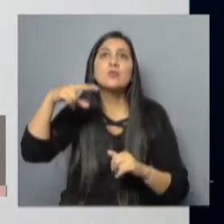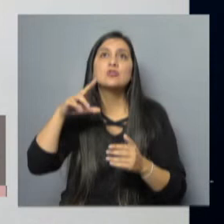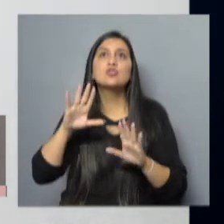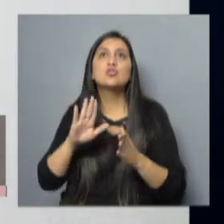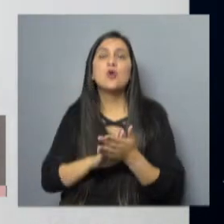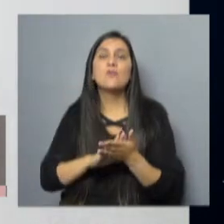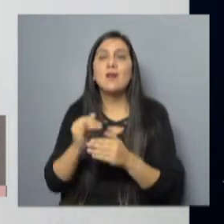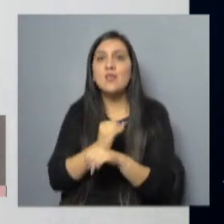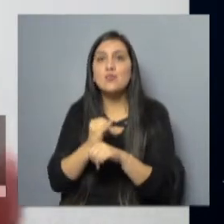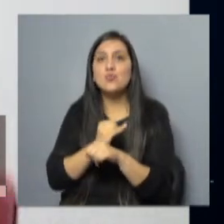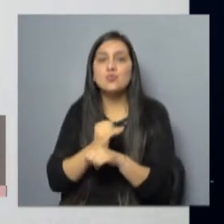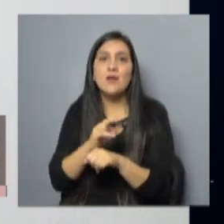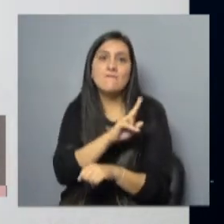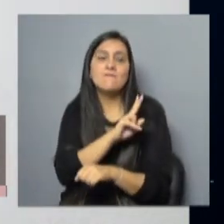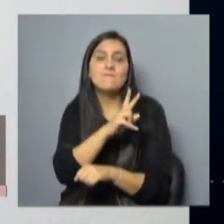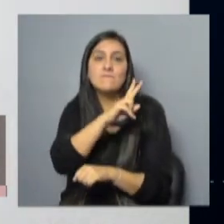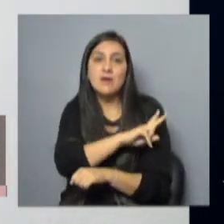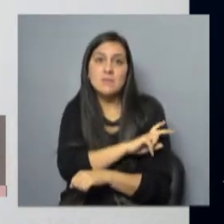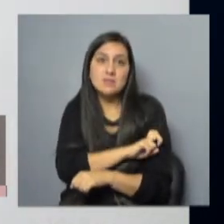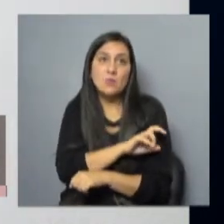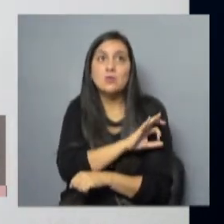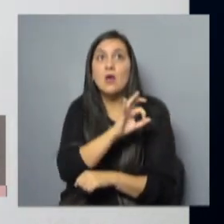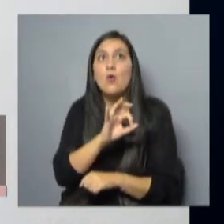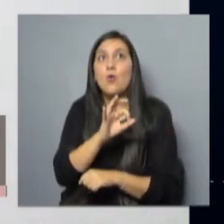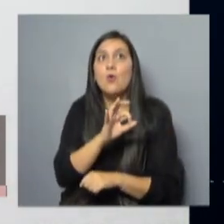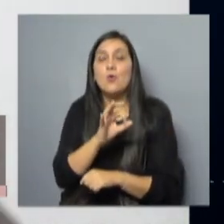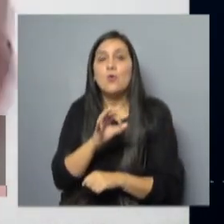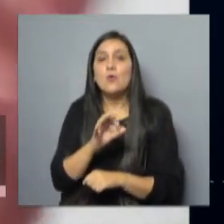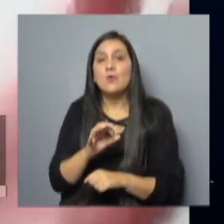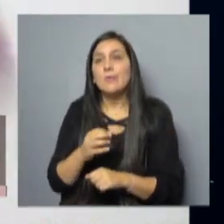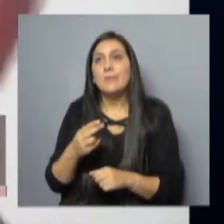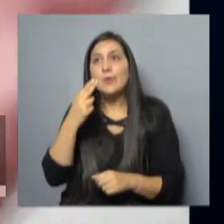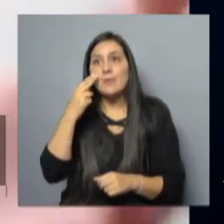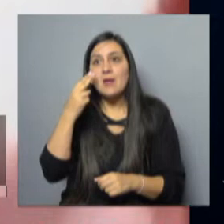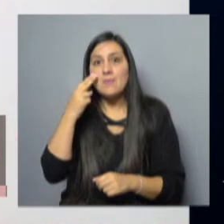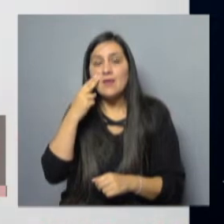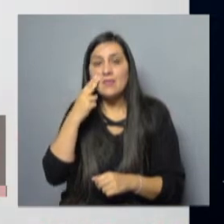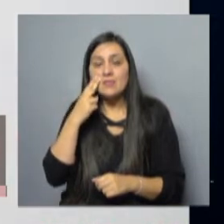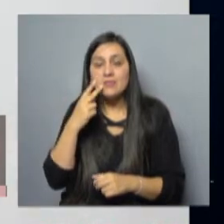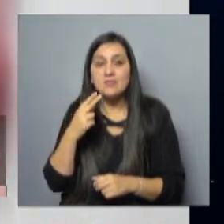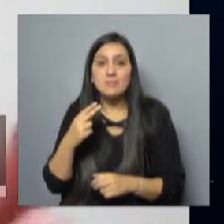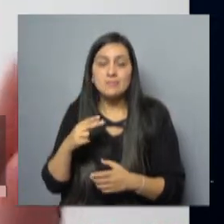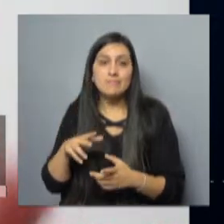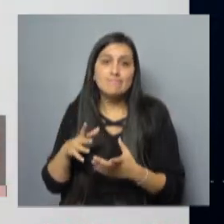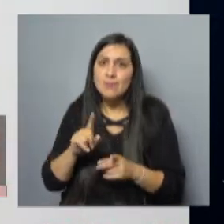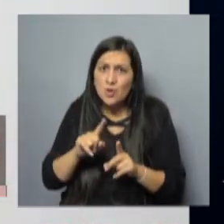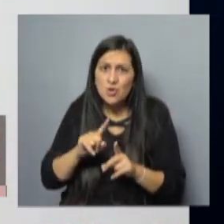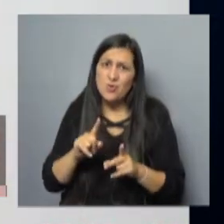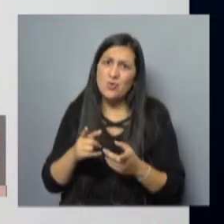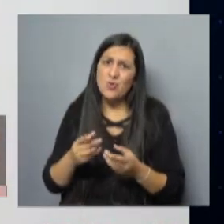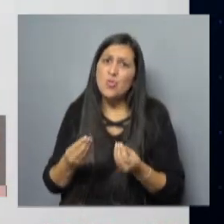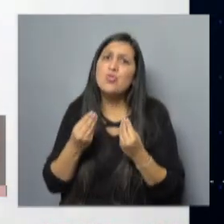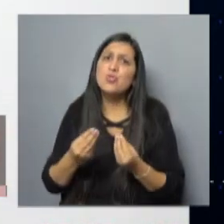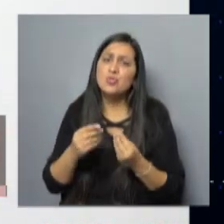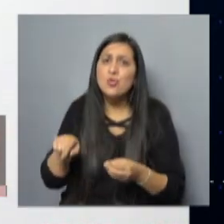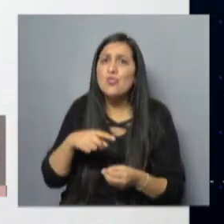industria farmacéutica o sobre el problema era el derretimiento de los cascos polares y lo van a despedir por eso sé a dónde está el